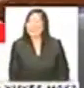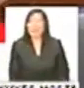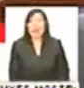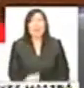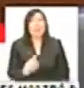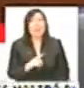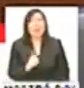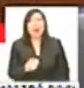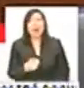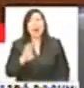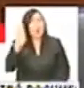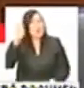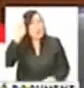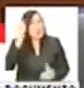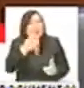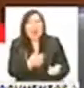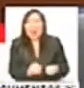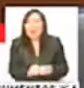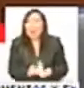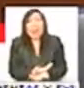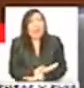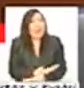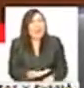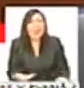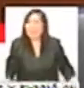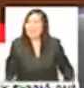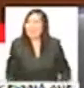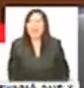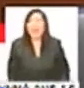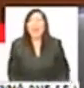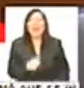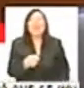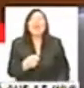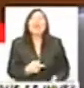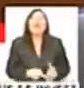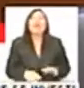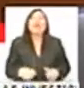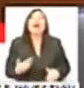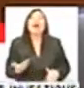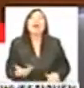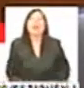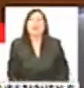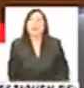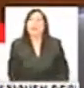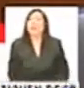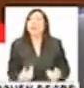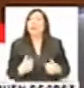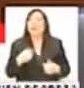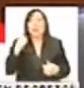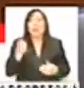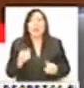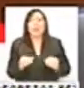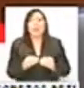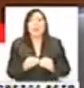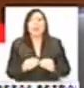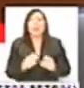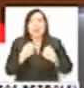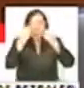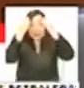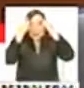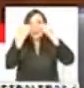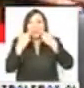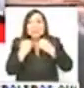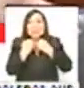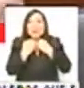para los combatientes, señor presidente. Y entonces, ahí qué cosa es lo que hubo, se tuvo que crear los tribunales sin rostro.